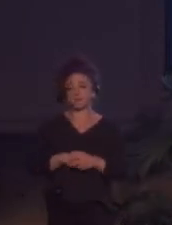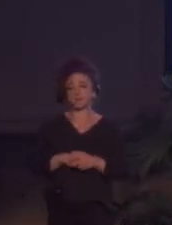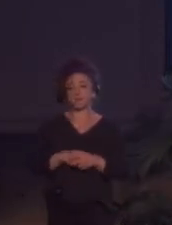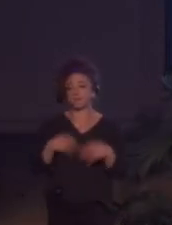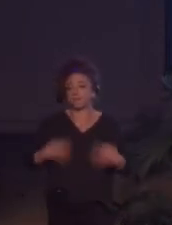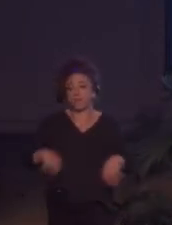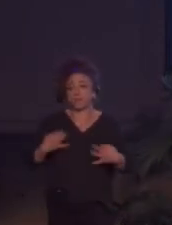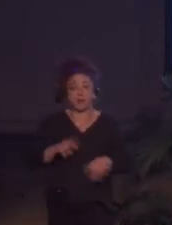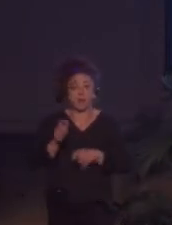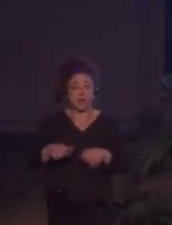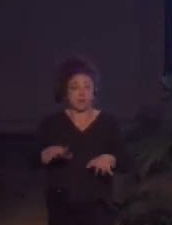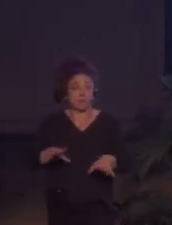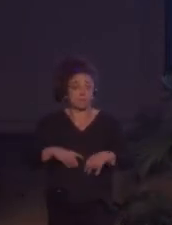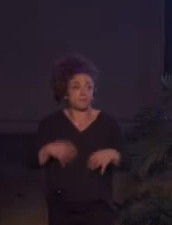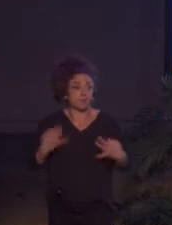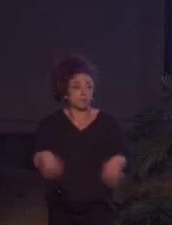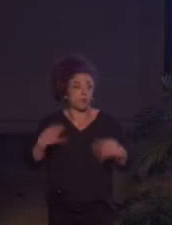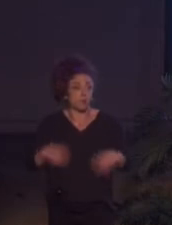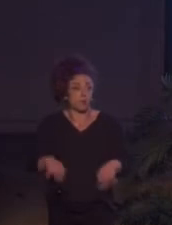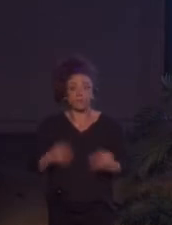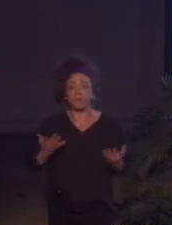jakiteko nola hautsi